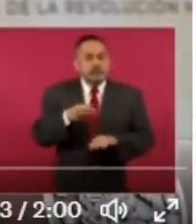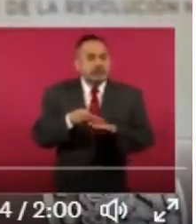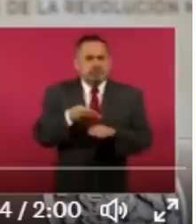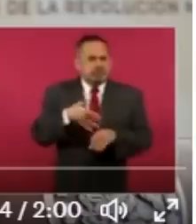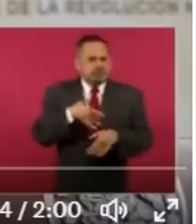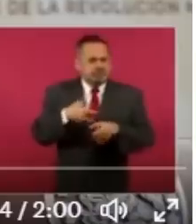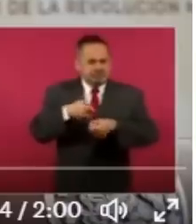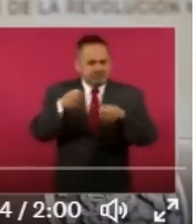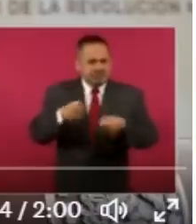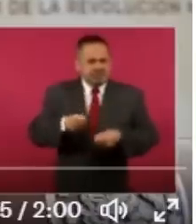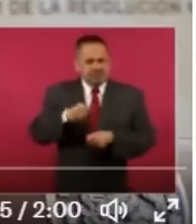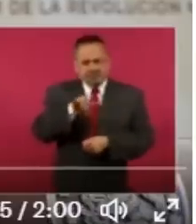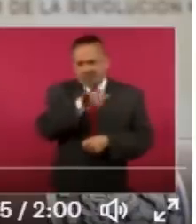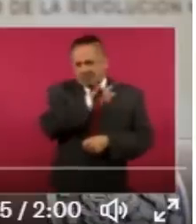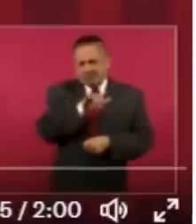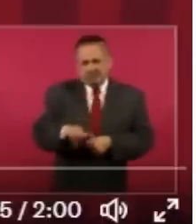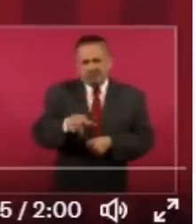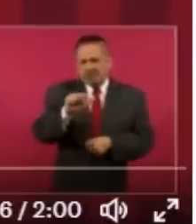seguro